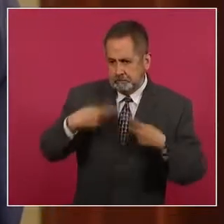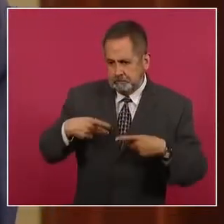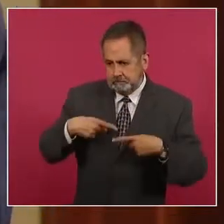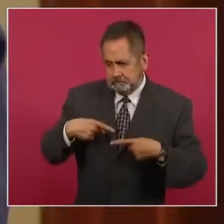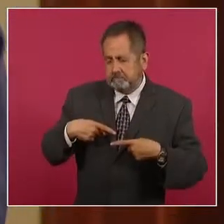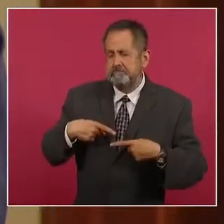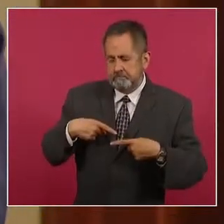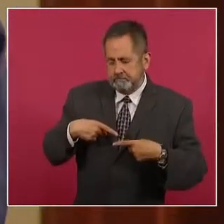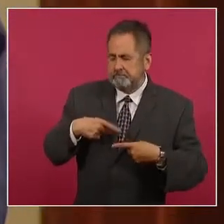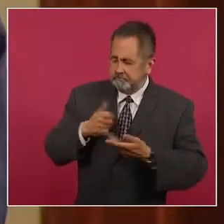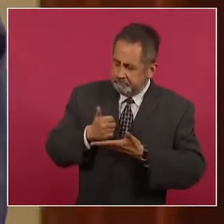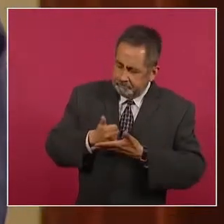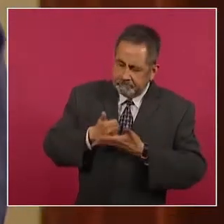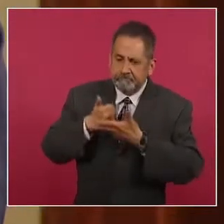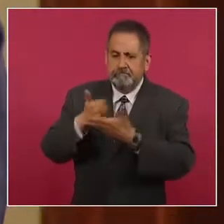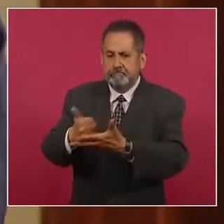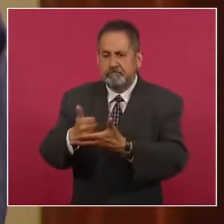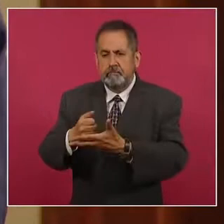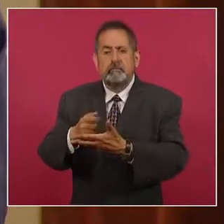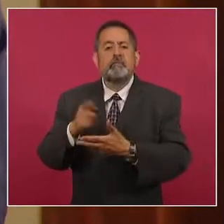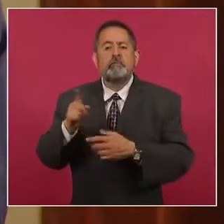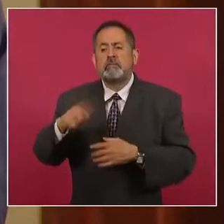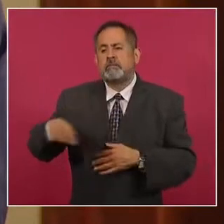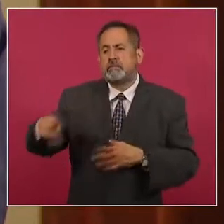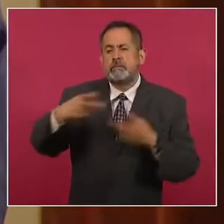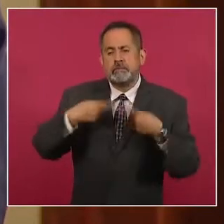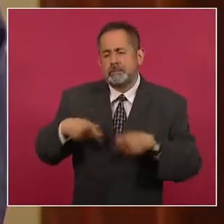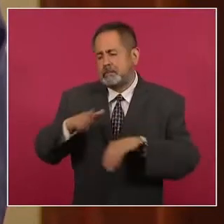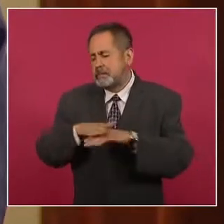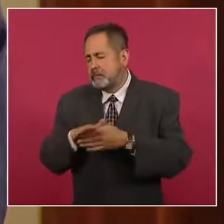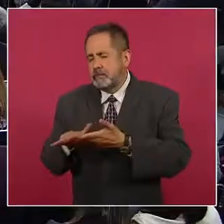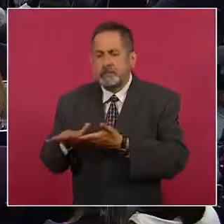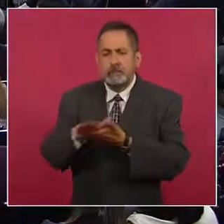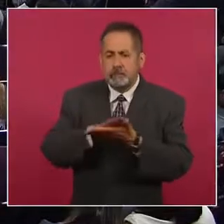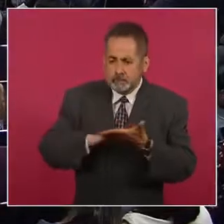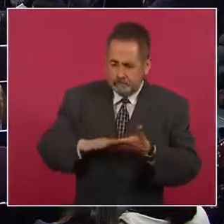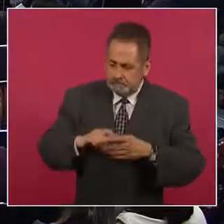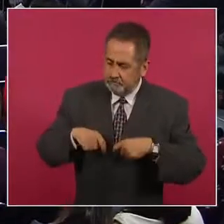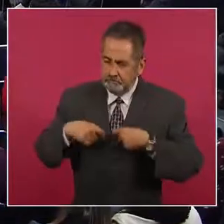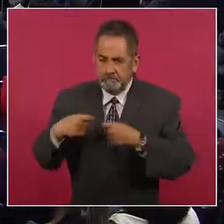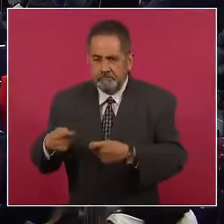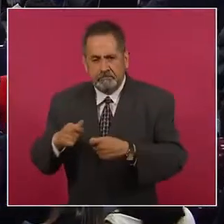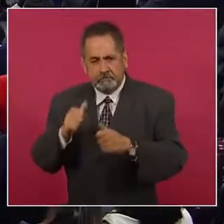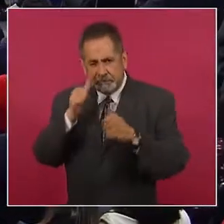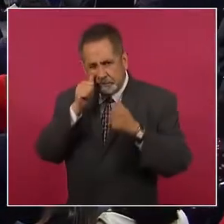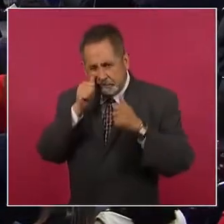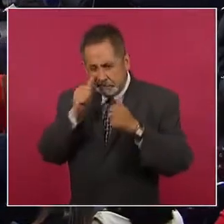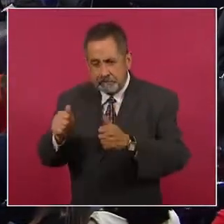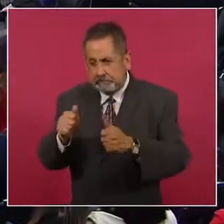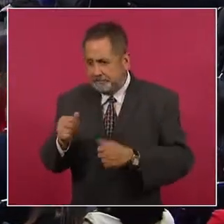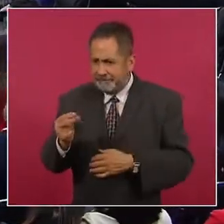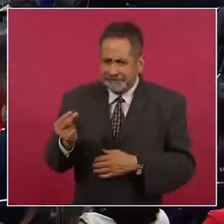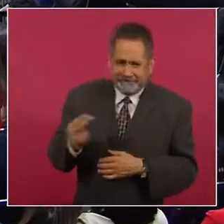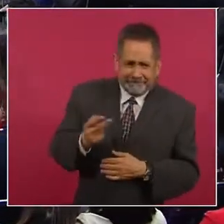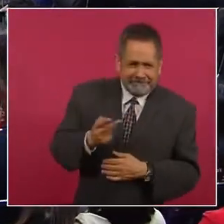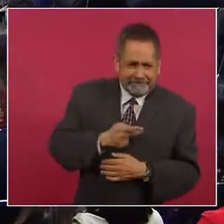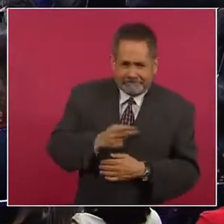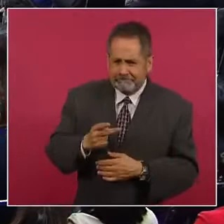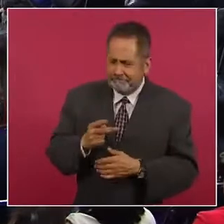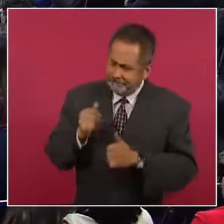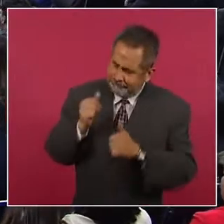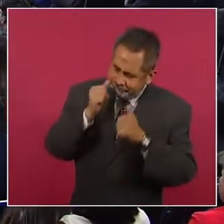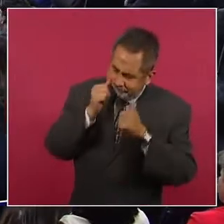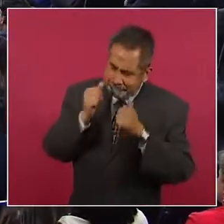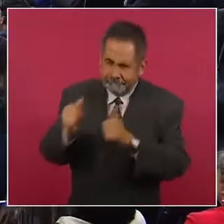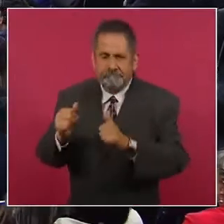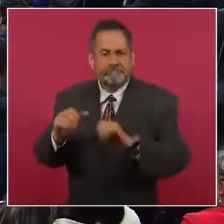sobre todo al pueblo raso, a la gente más necesitada,